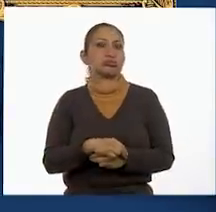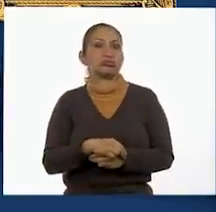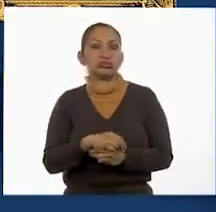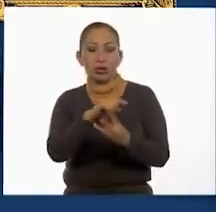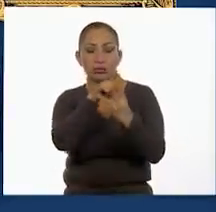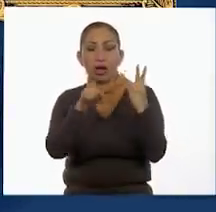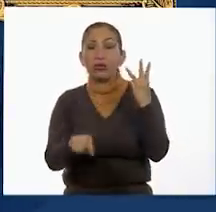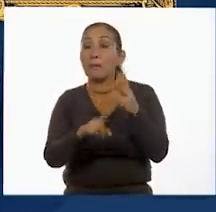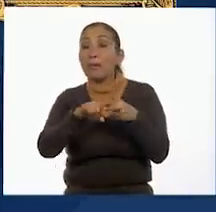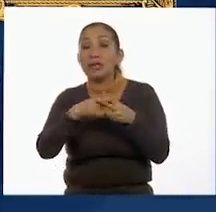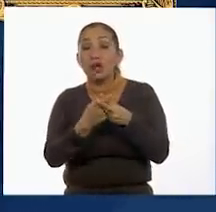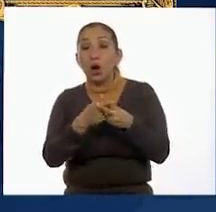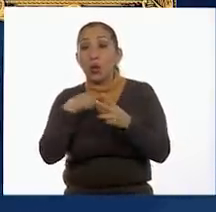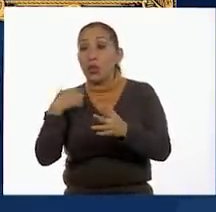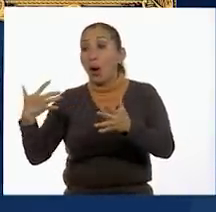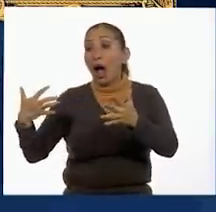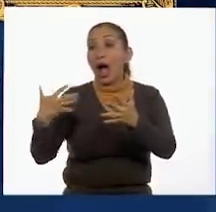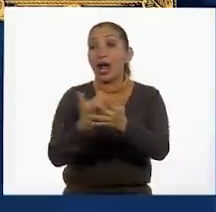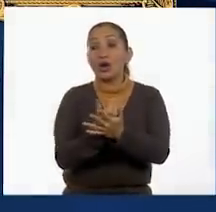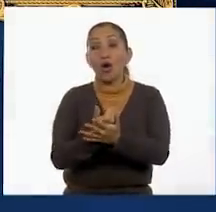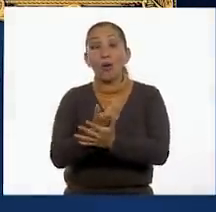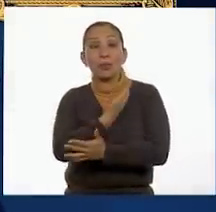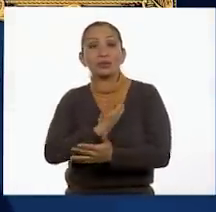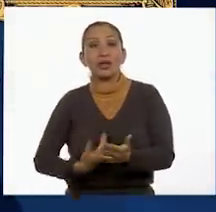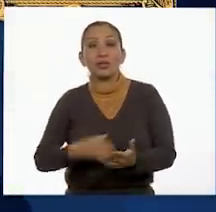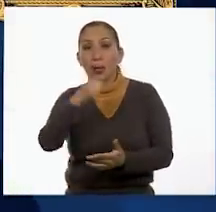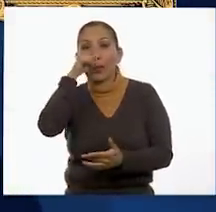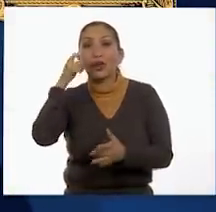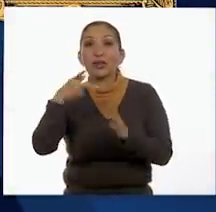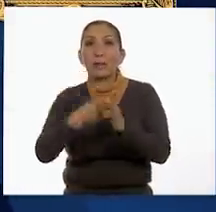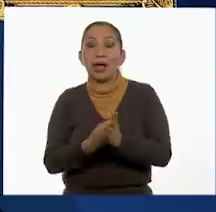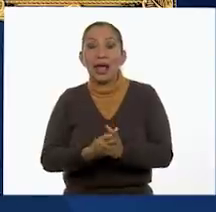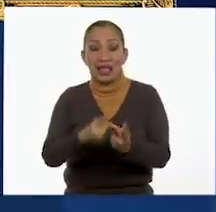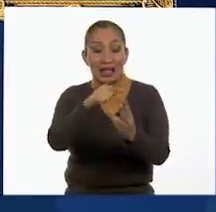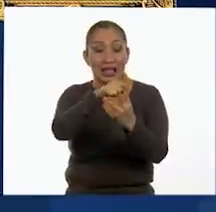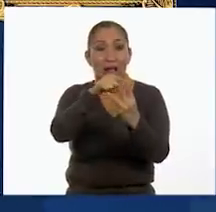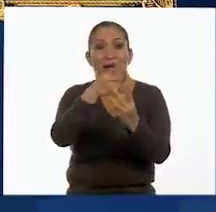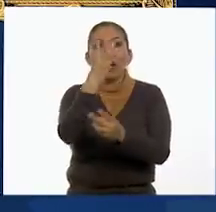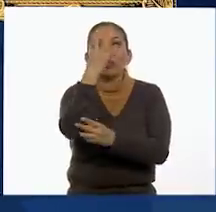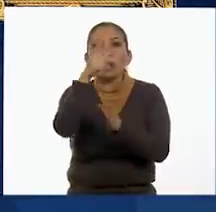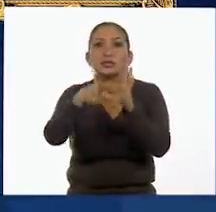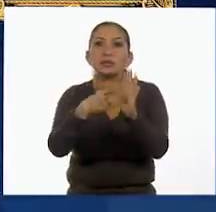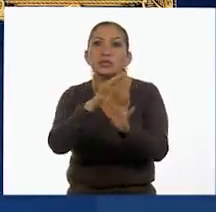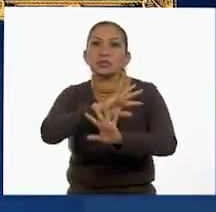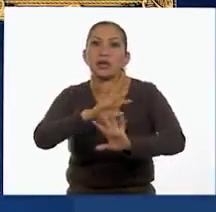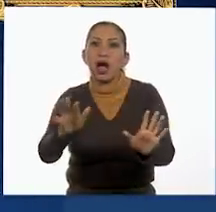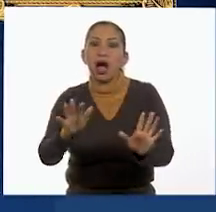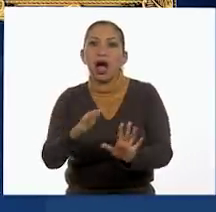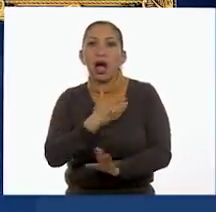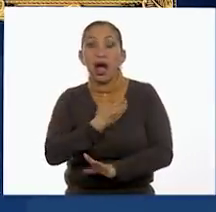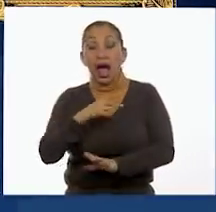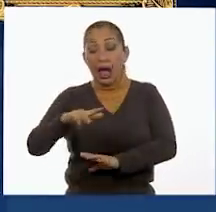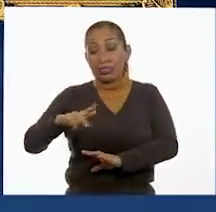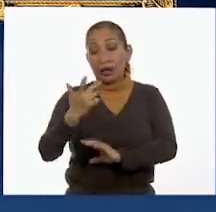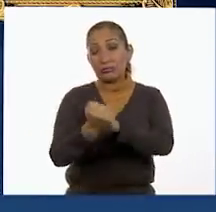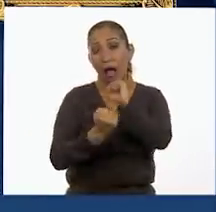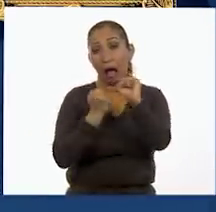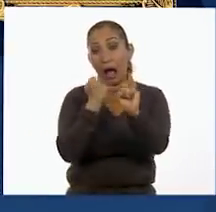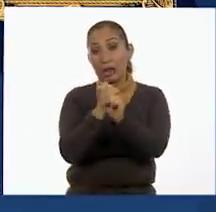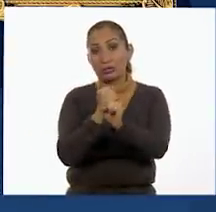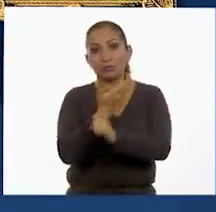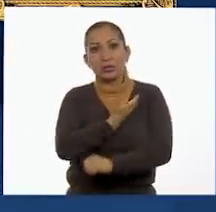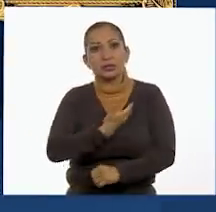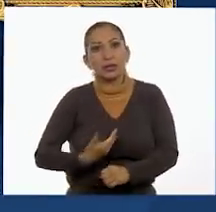Todo estalló cuando le dieron el triunfo de las elecciones a Juárez, que se reeligió por tercera vez y así cumplió 13 años en la